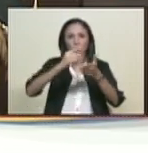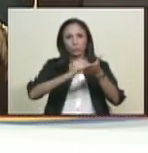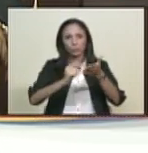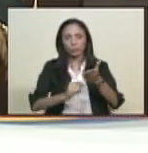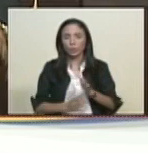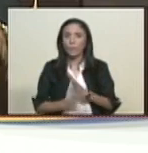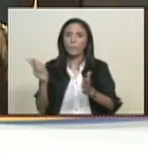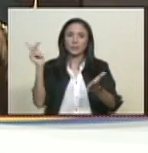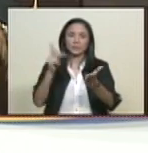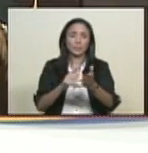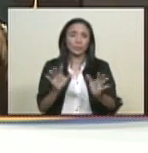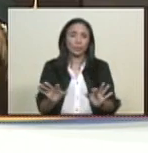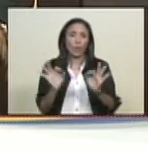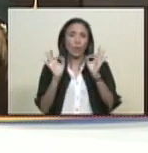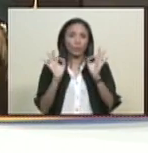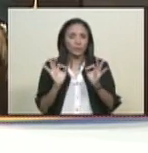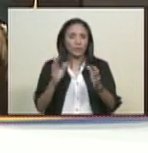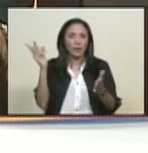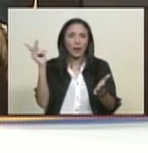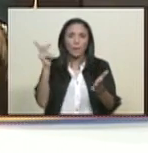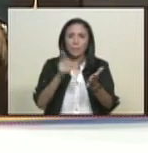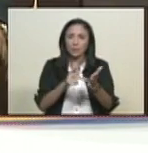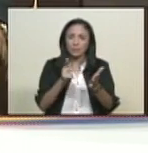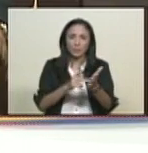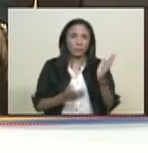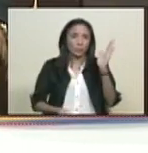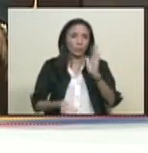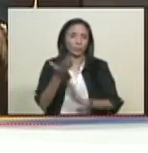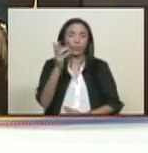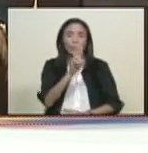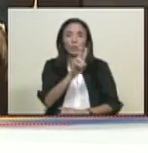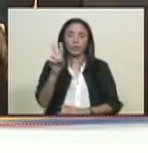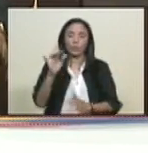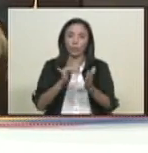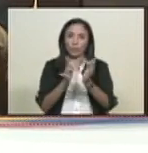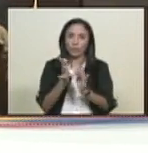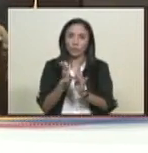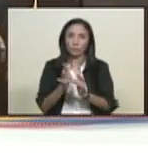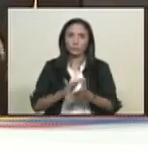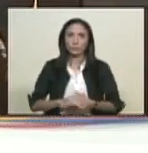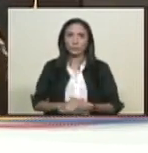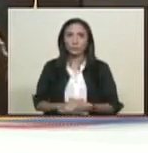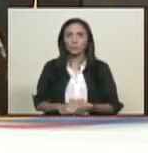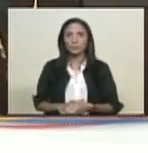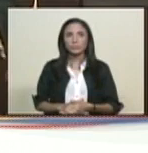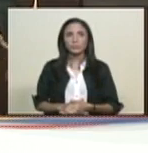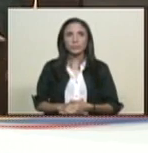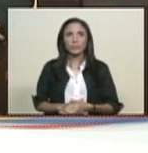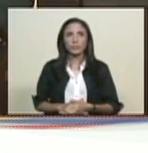de participación en las elecciones presidenciales del próximo 22 de abril. Pero además,